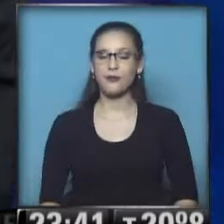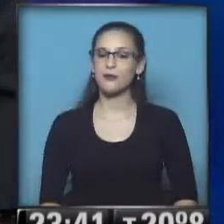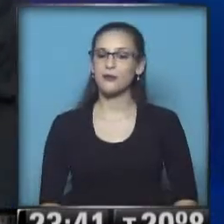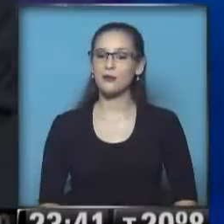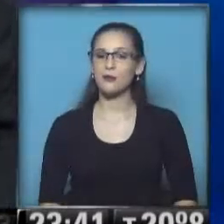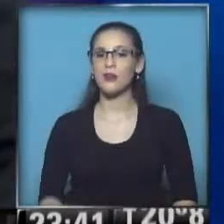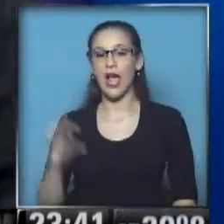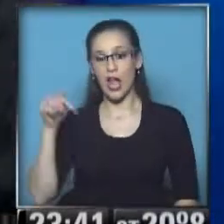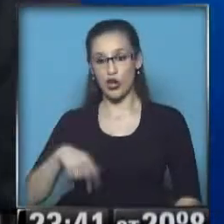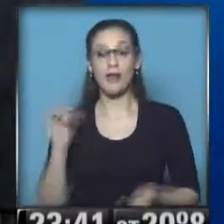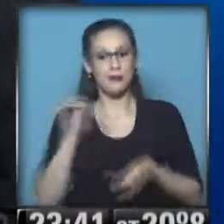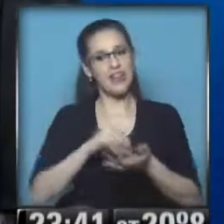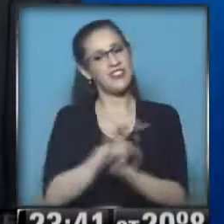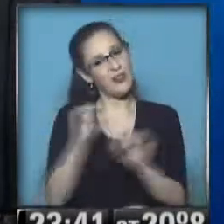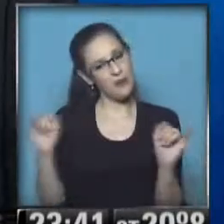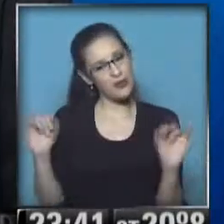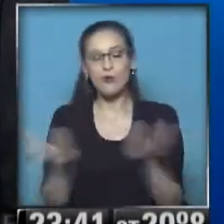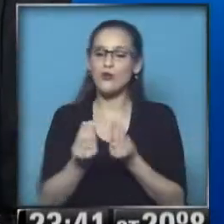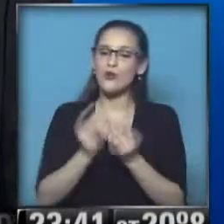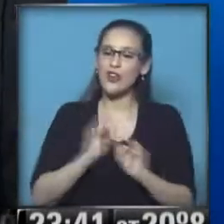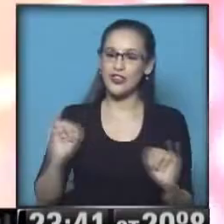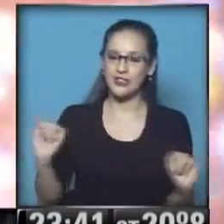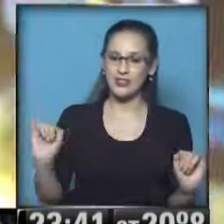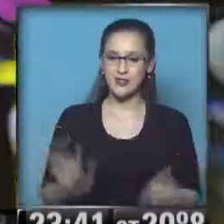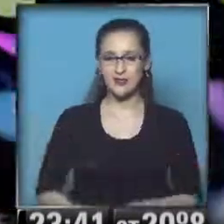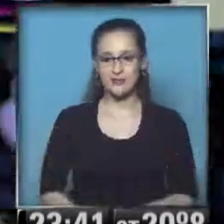Tenemos nosotros más información ahora en este picado de noticias.